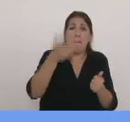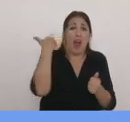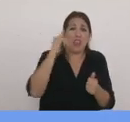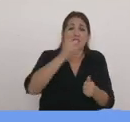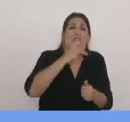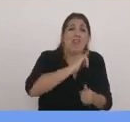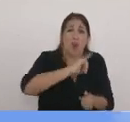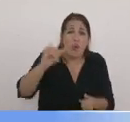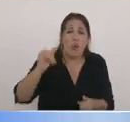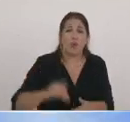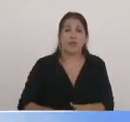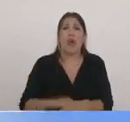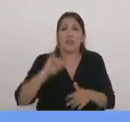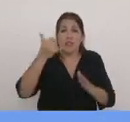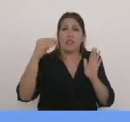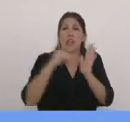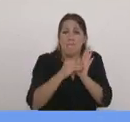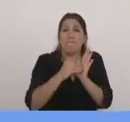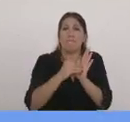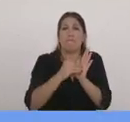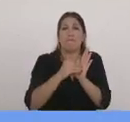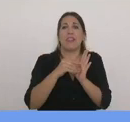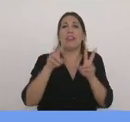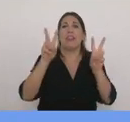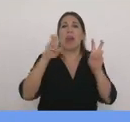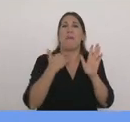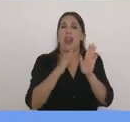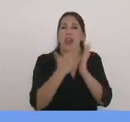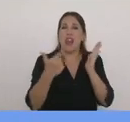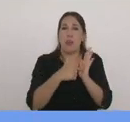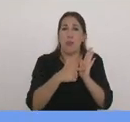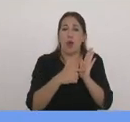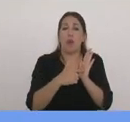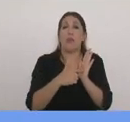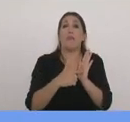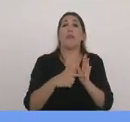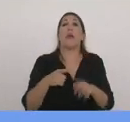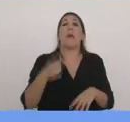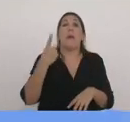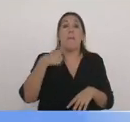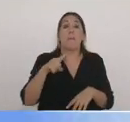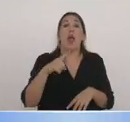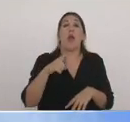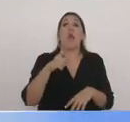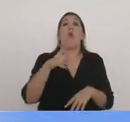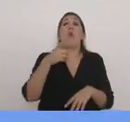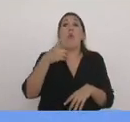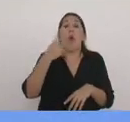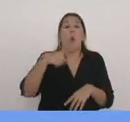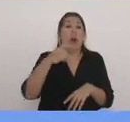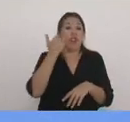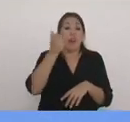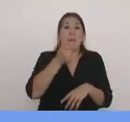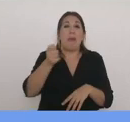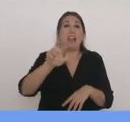figura en el Nunca Más. Pero cuando le mataron la tercera hija y se